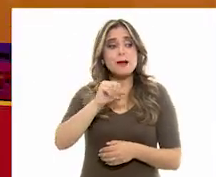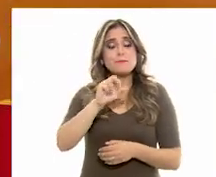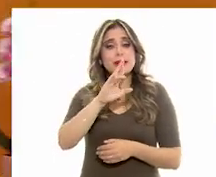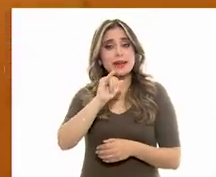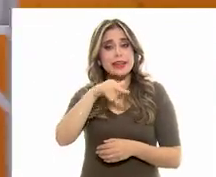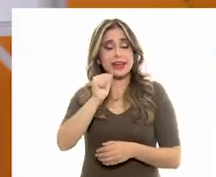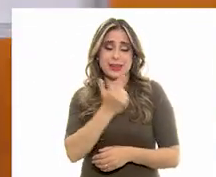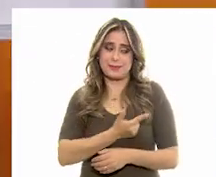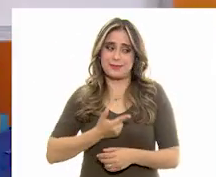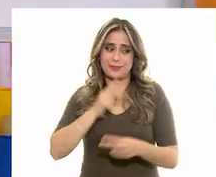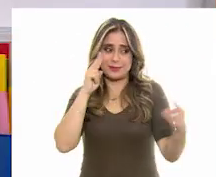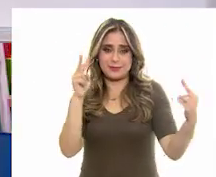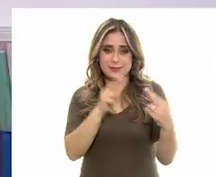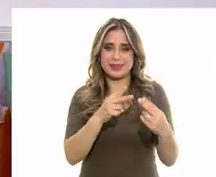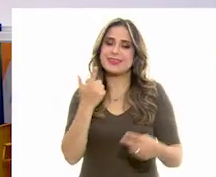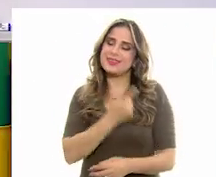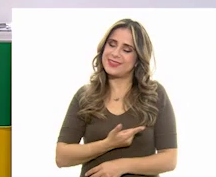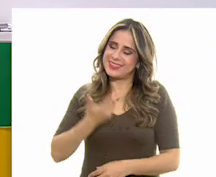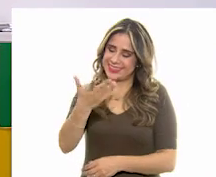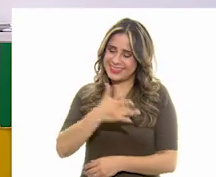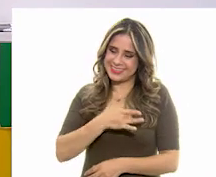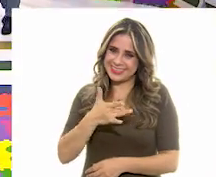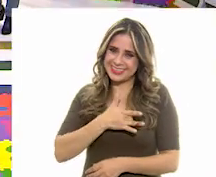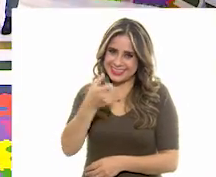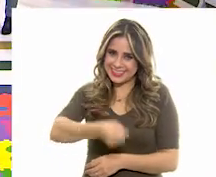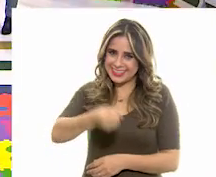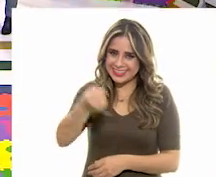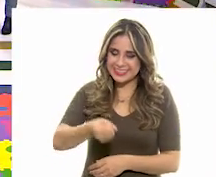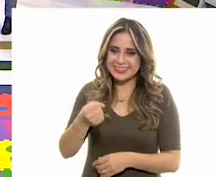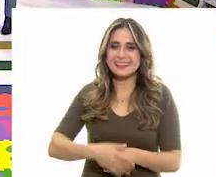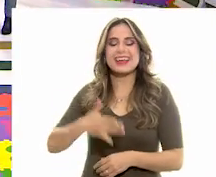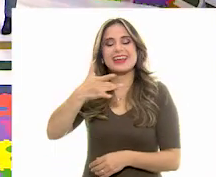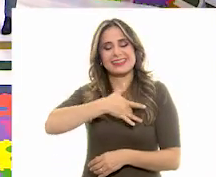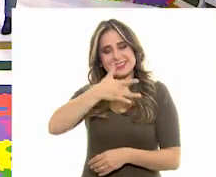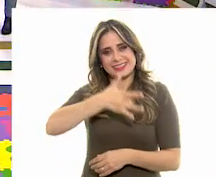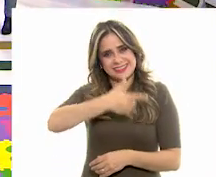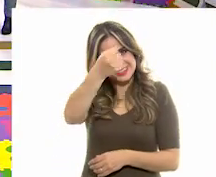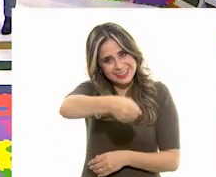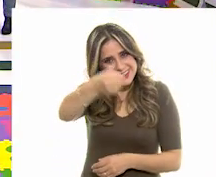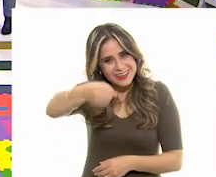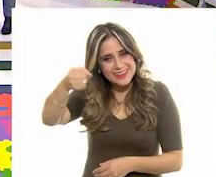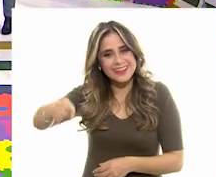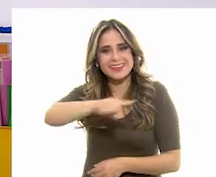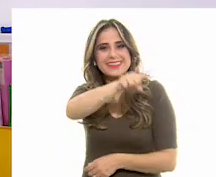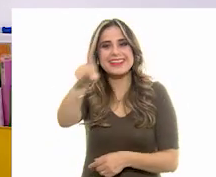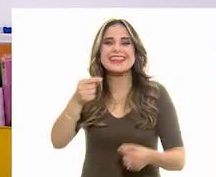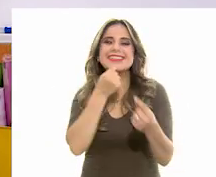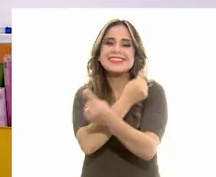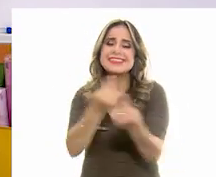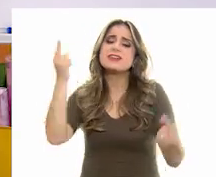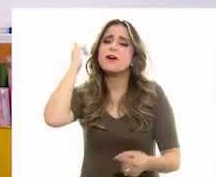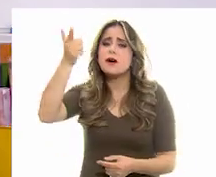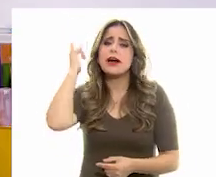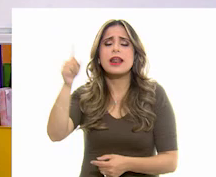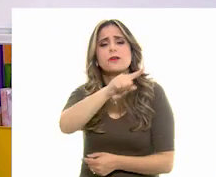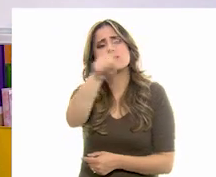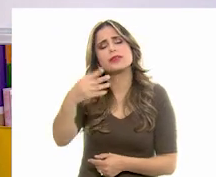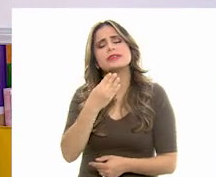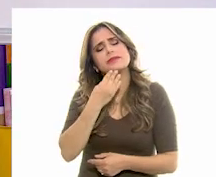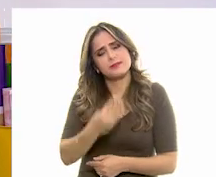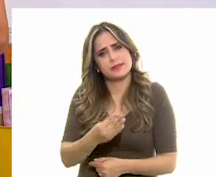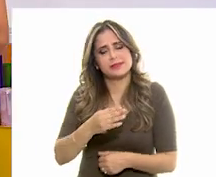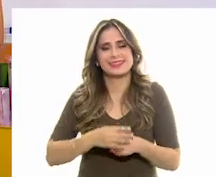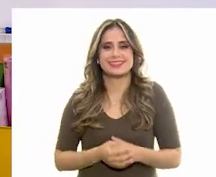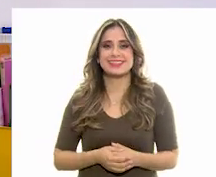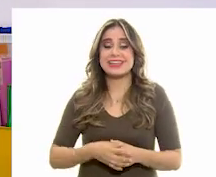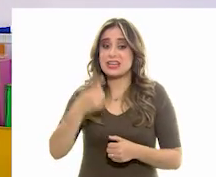verte! Igualmente, saludo de corazón. Saludo de corazón a mis niños y niñas, esperando se encuentren muy bien.